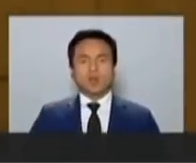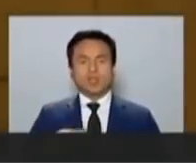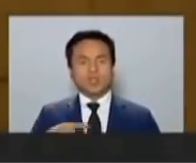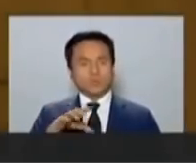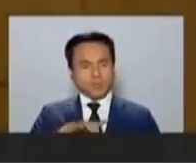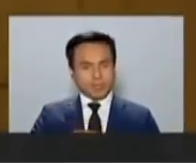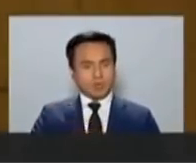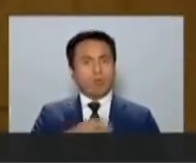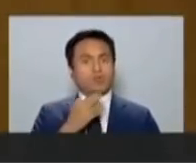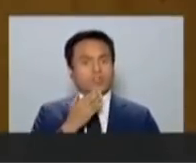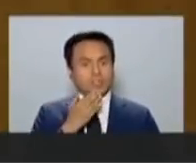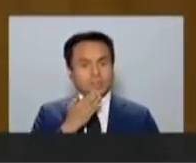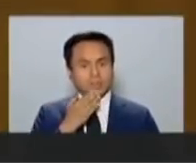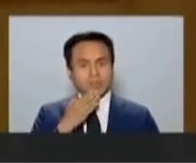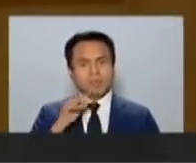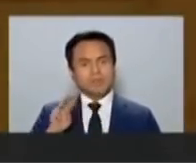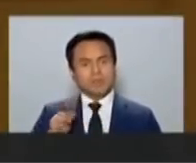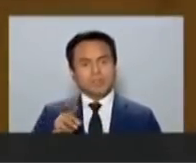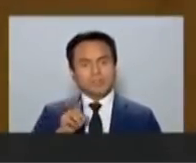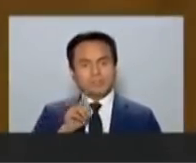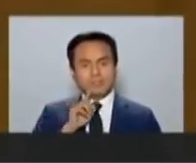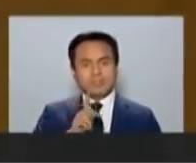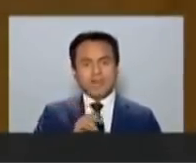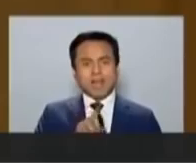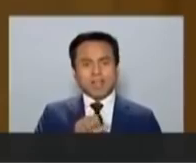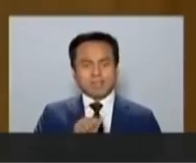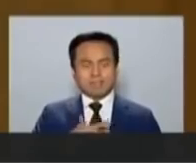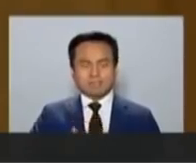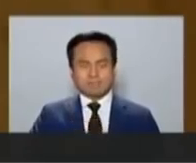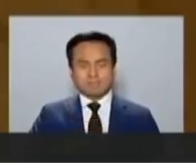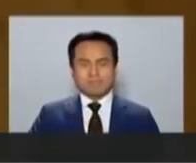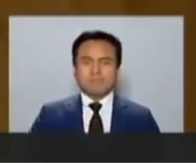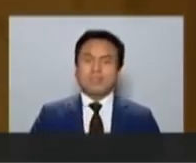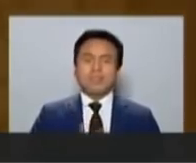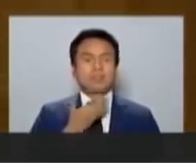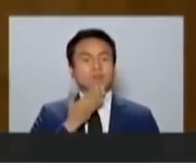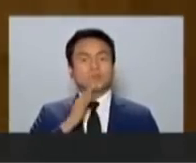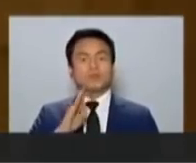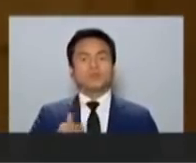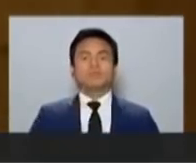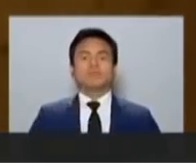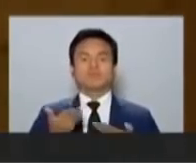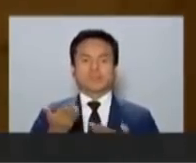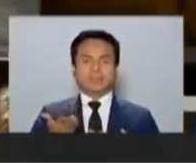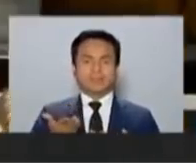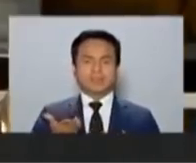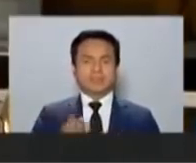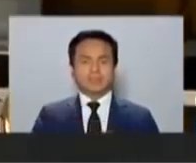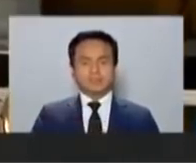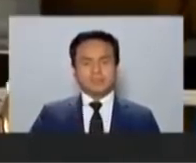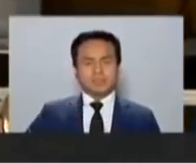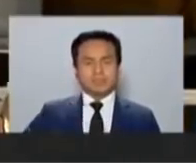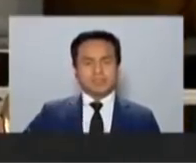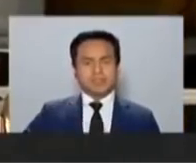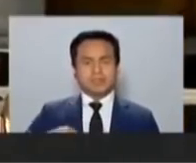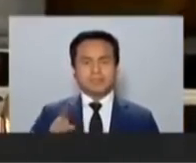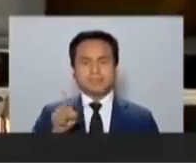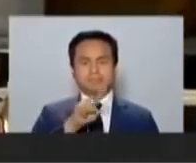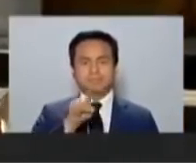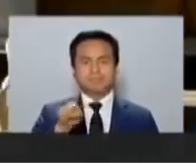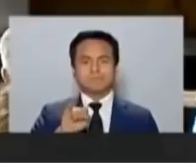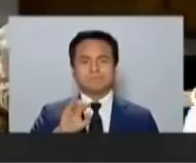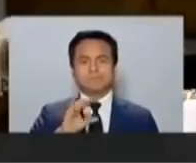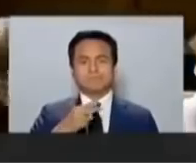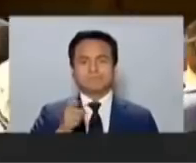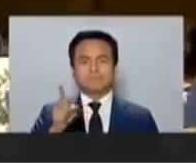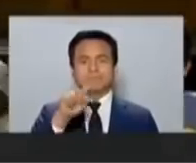el Estado de Derecho y la seguridad de las personas que viven ahí. Ante ello, el diputado de Renovación Nacional, Miguel Mellado, cuestionó cómo